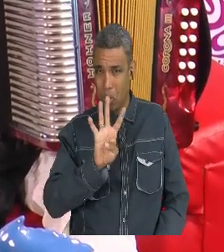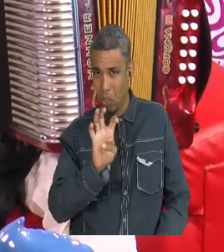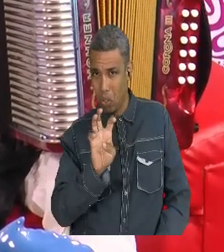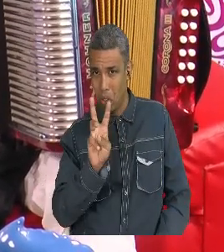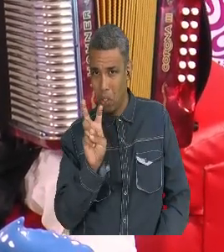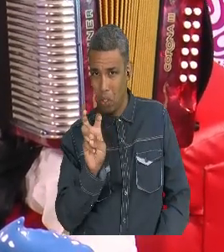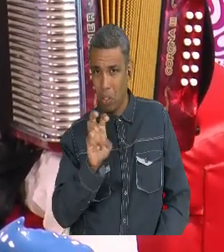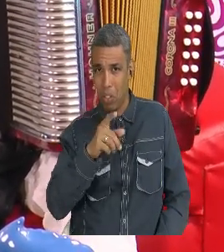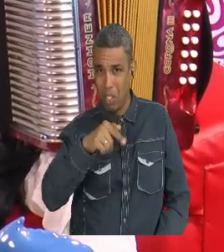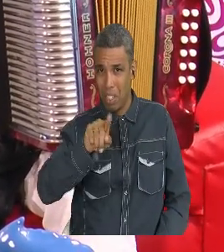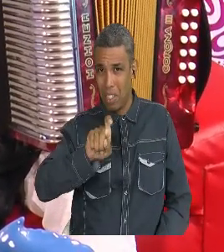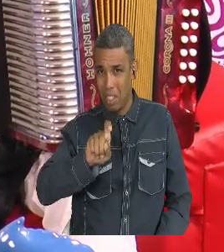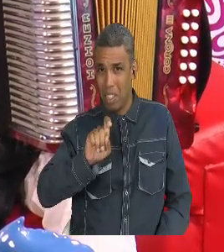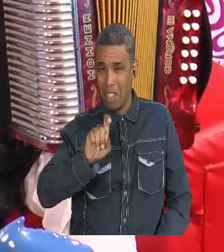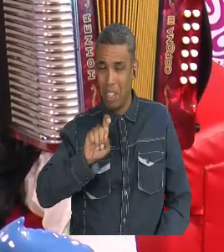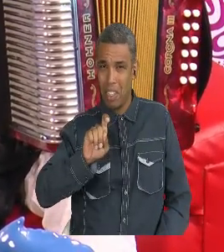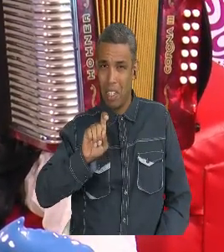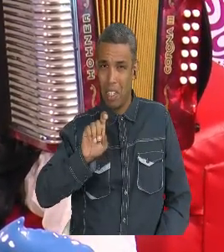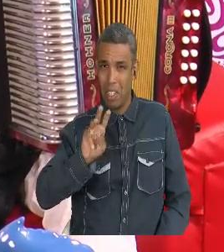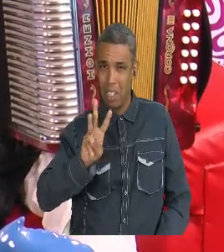320-898-1663, repito,